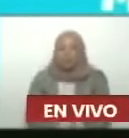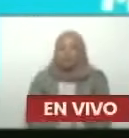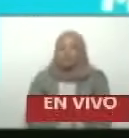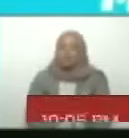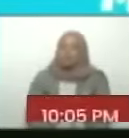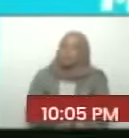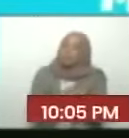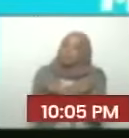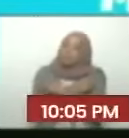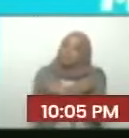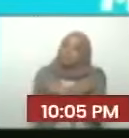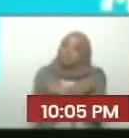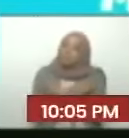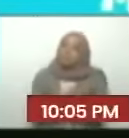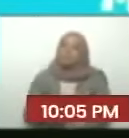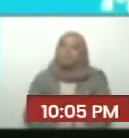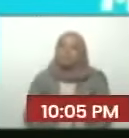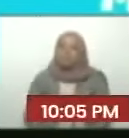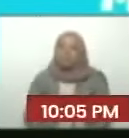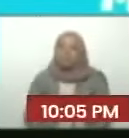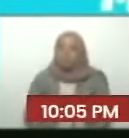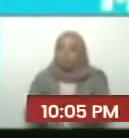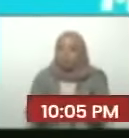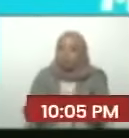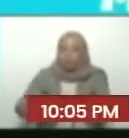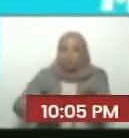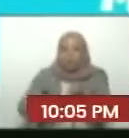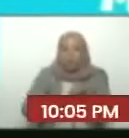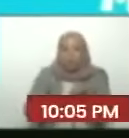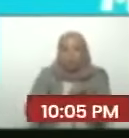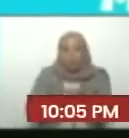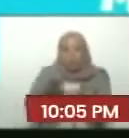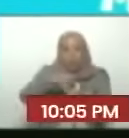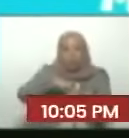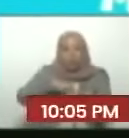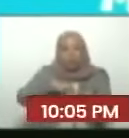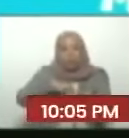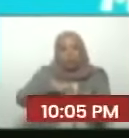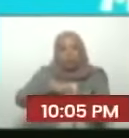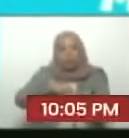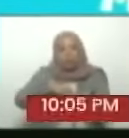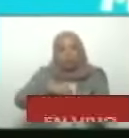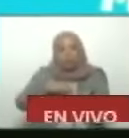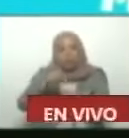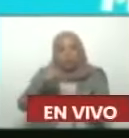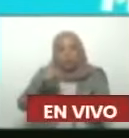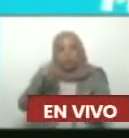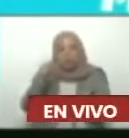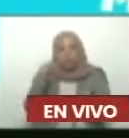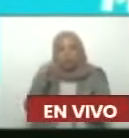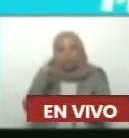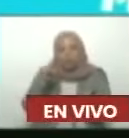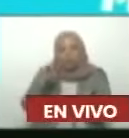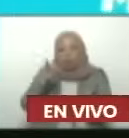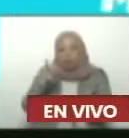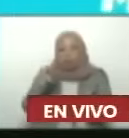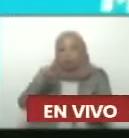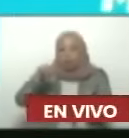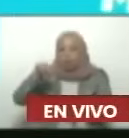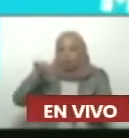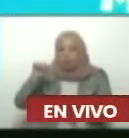Correcto, te felicito, Lobo. Entonces, Lobo cuentan con todo el apoyo. Me gustaría inclusive, Karina, vamos a